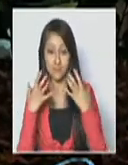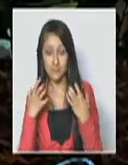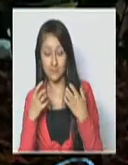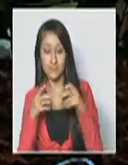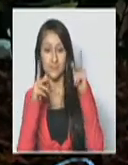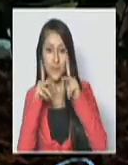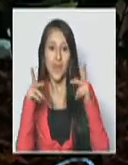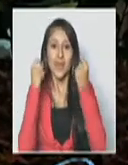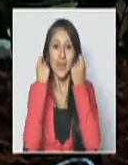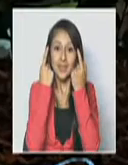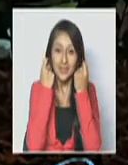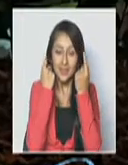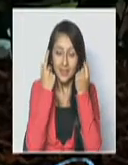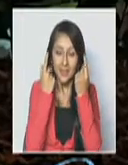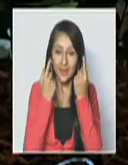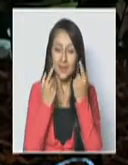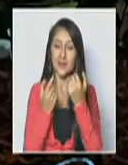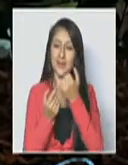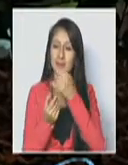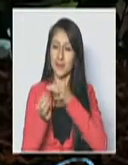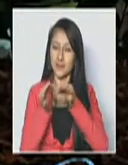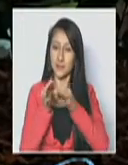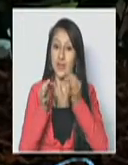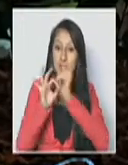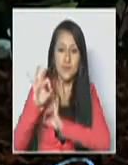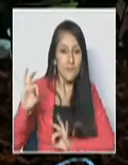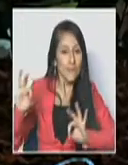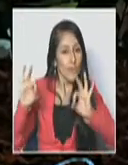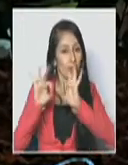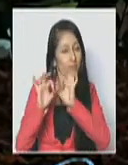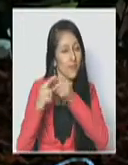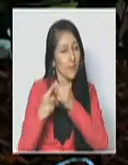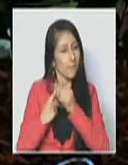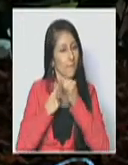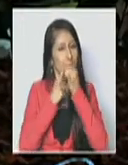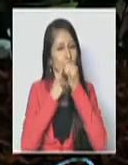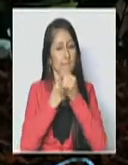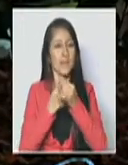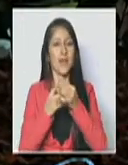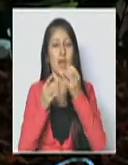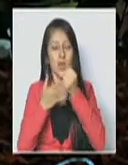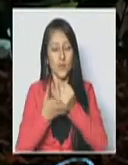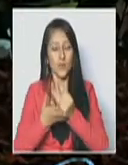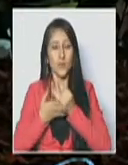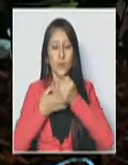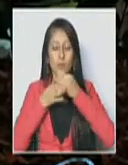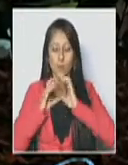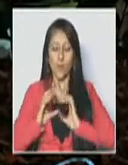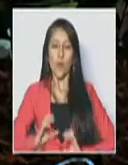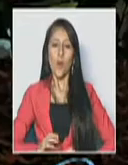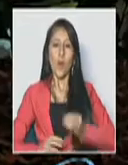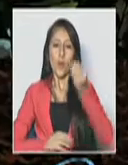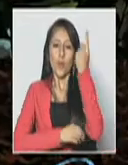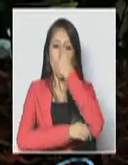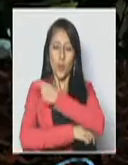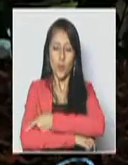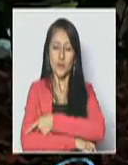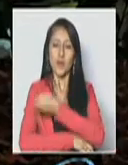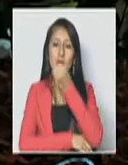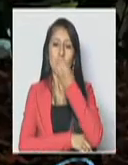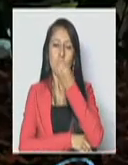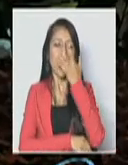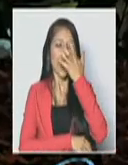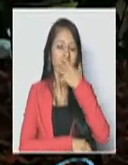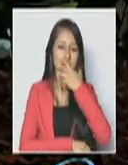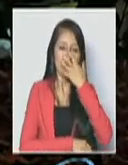entienda que es fundamental el proceso del ayuno cuando yo tengo pacientes con